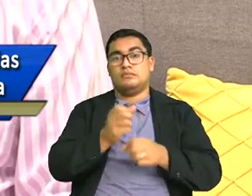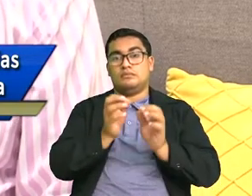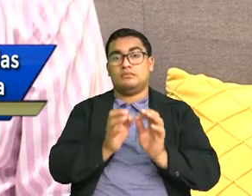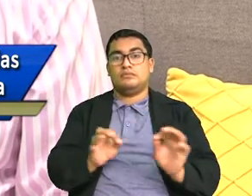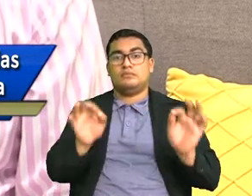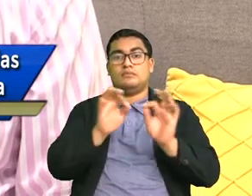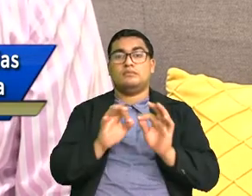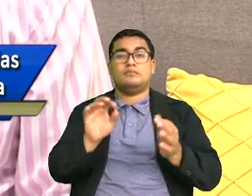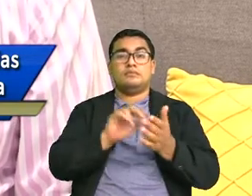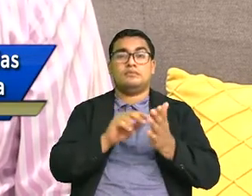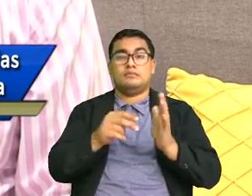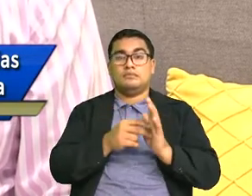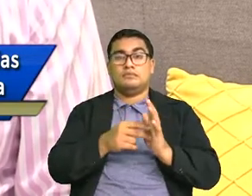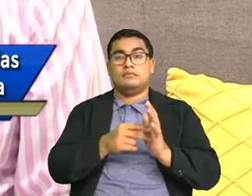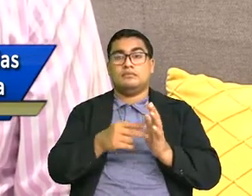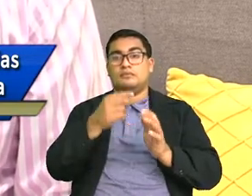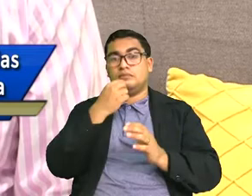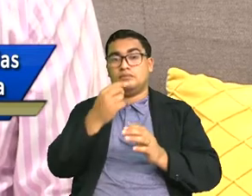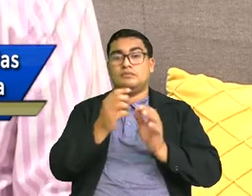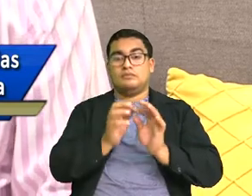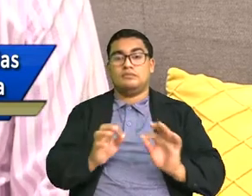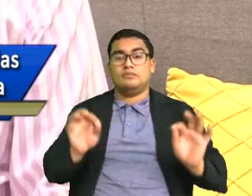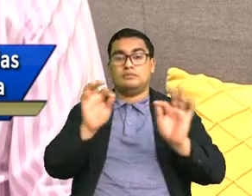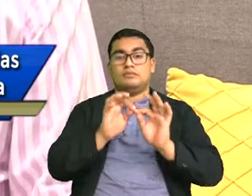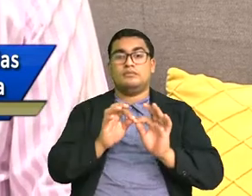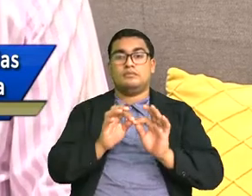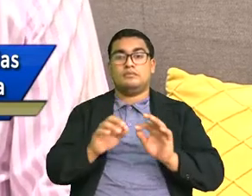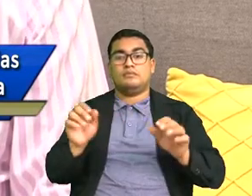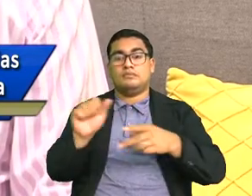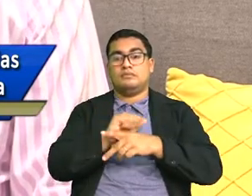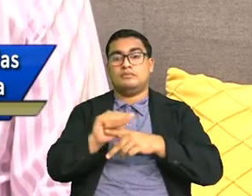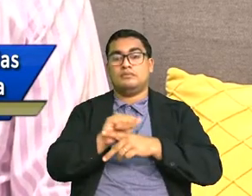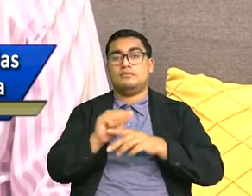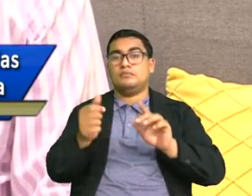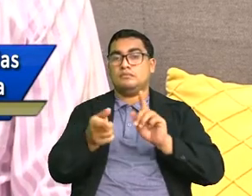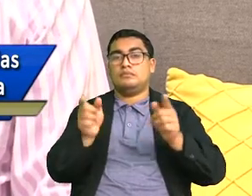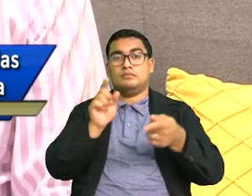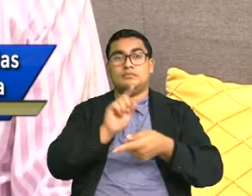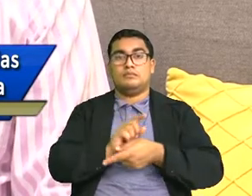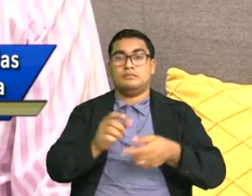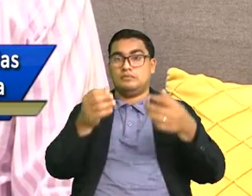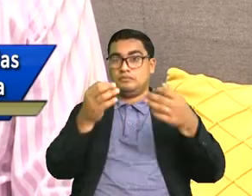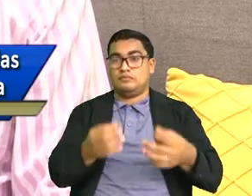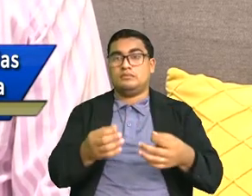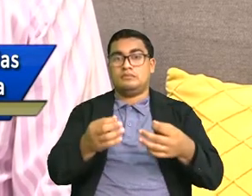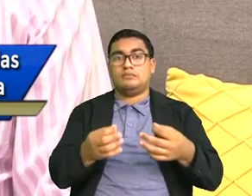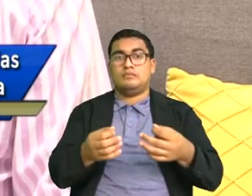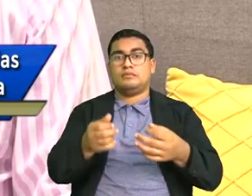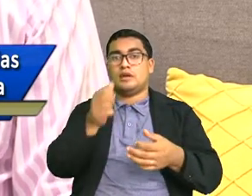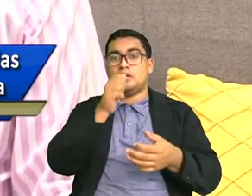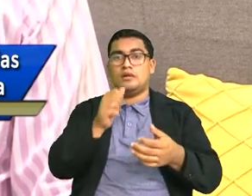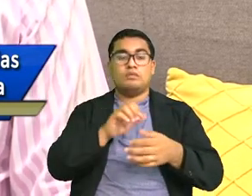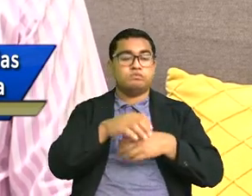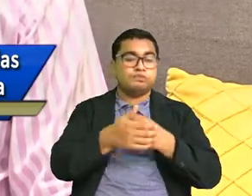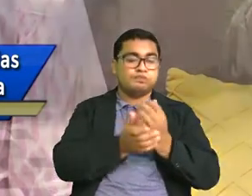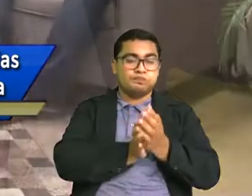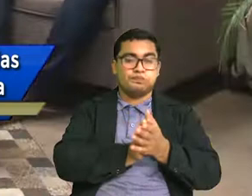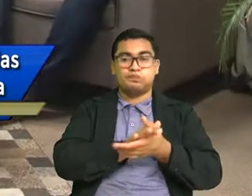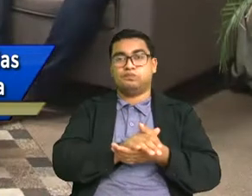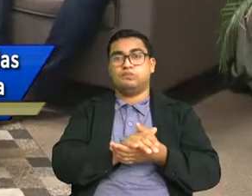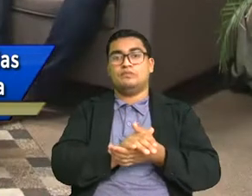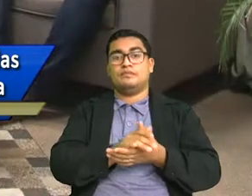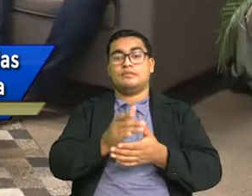es algo es algo que implica nada más un cambio de práctica es hacer mi mano nada late en